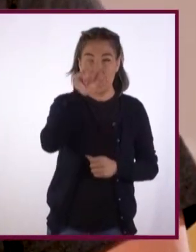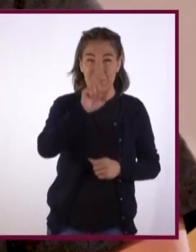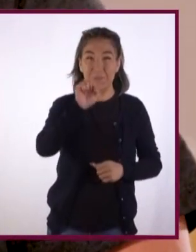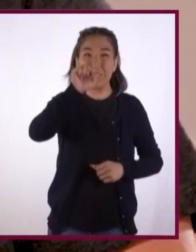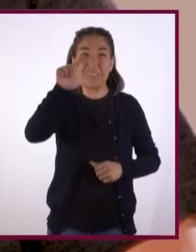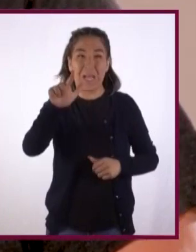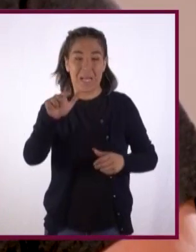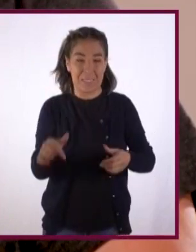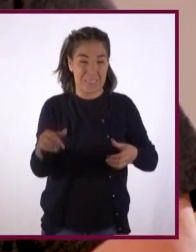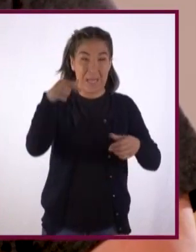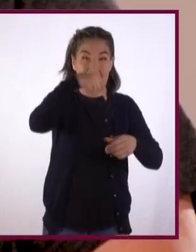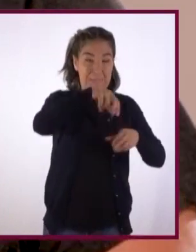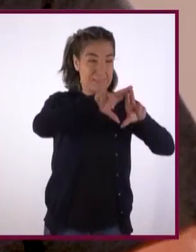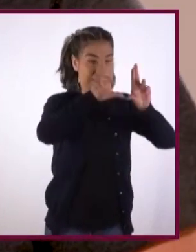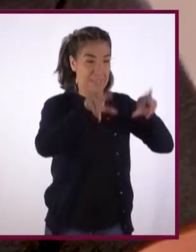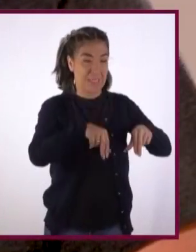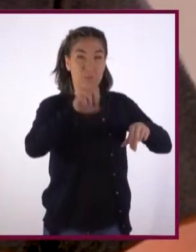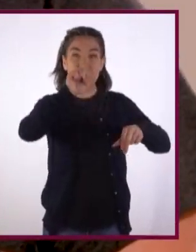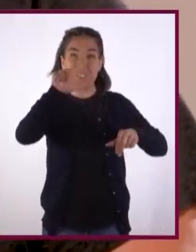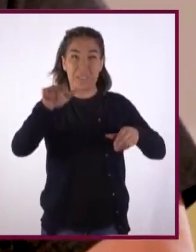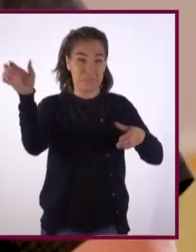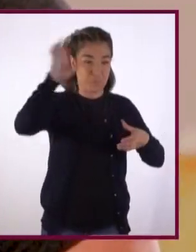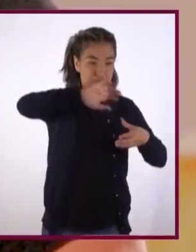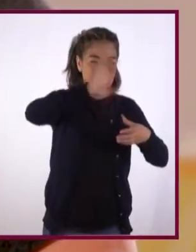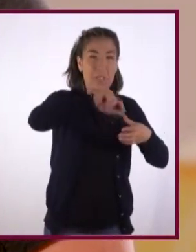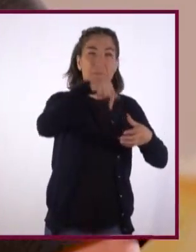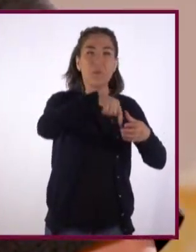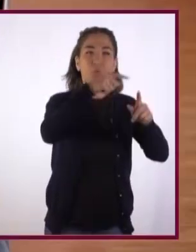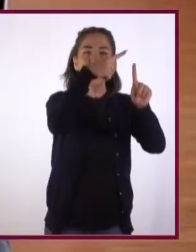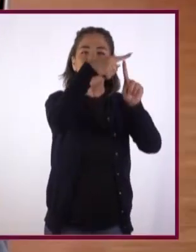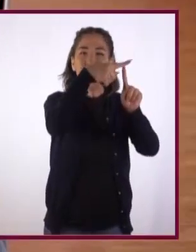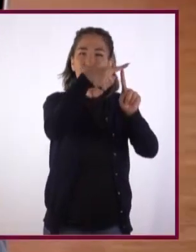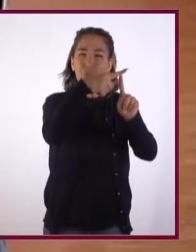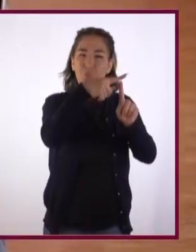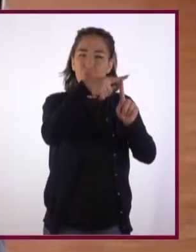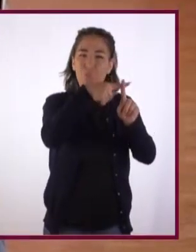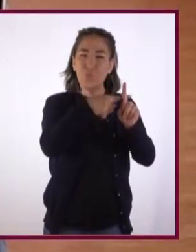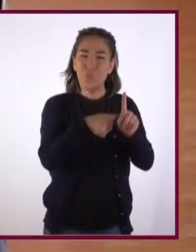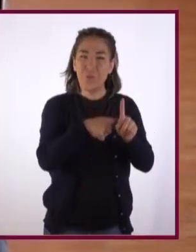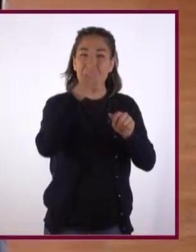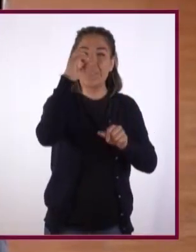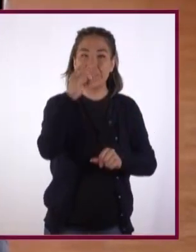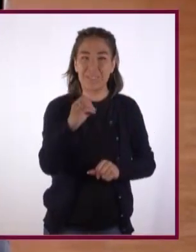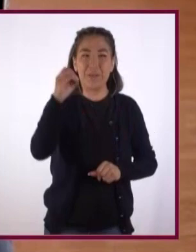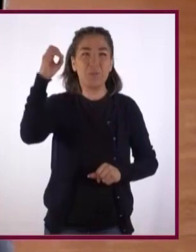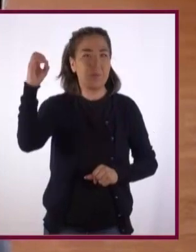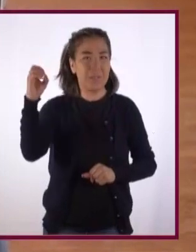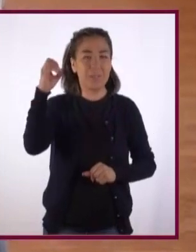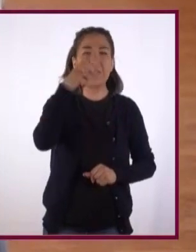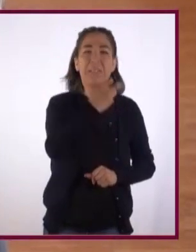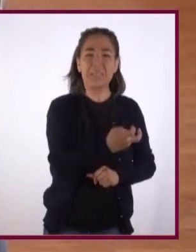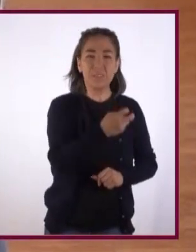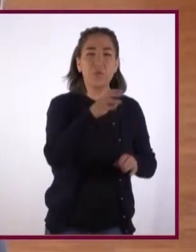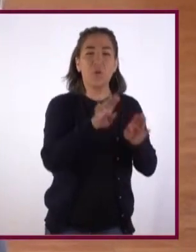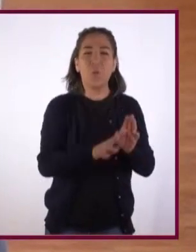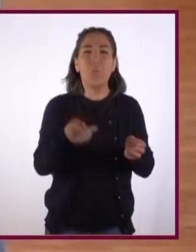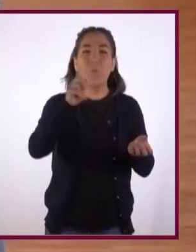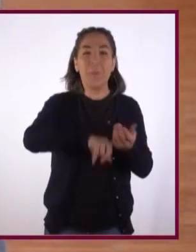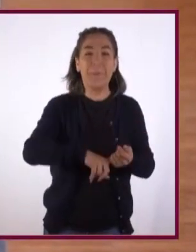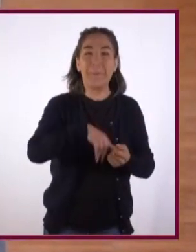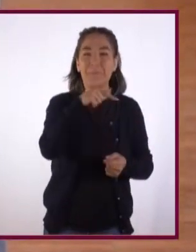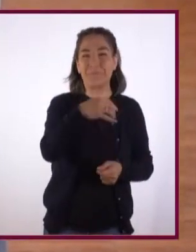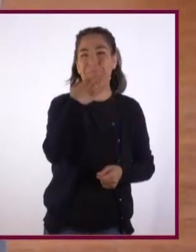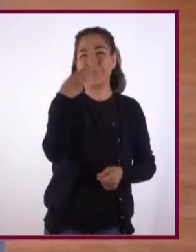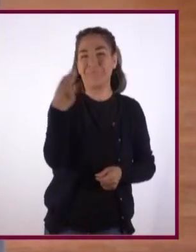sal al hielo, hacemos que la temperatura descienda por debajo de los 0 grados. Por ello, el jugo se enfrió muy rápidamente, formando